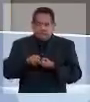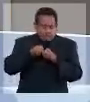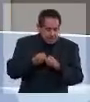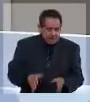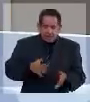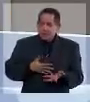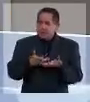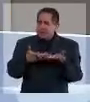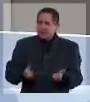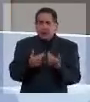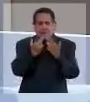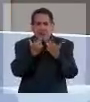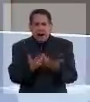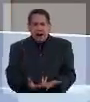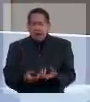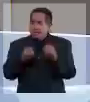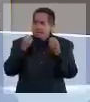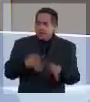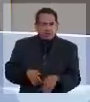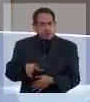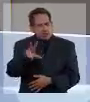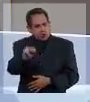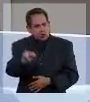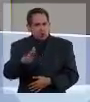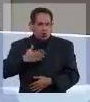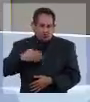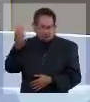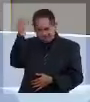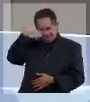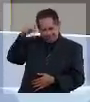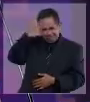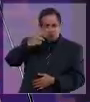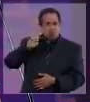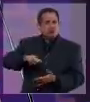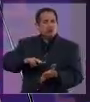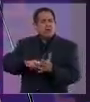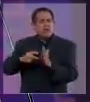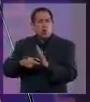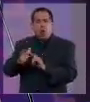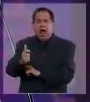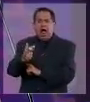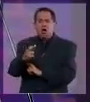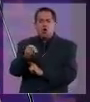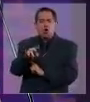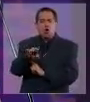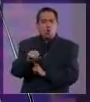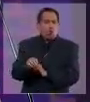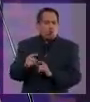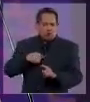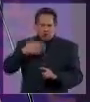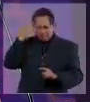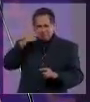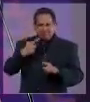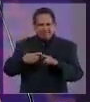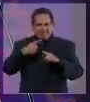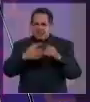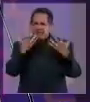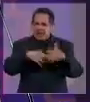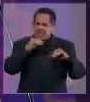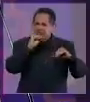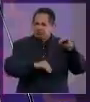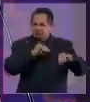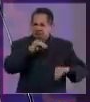y destruirlo. En eso sí soy experto, soy ingeniero agrónomo, he producido miles de plantas en mi vida y creo que